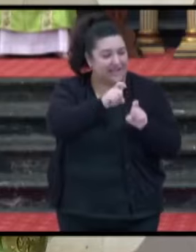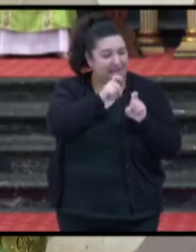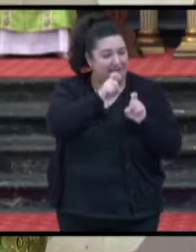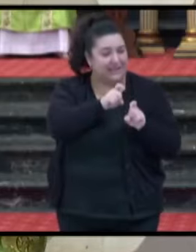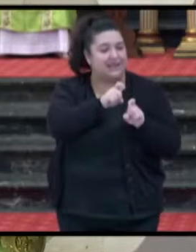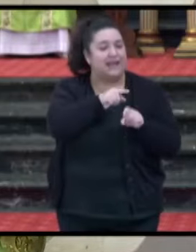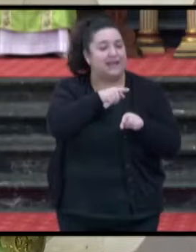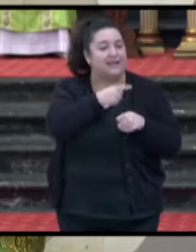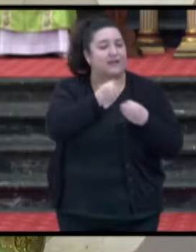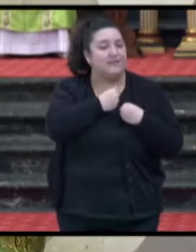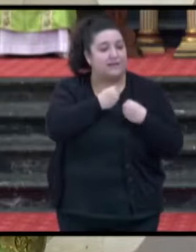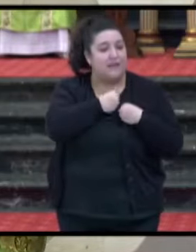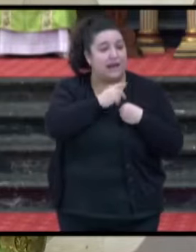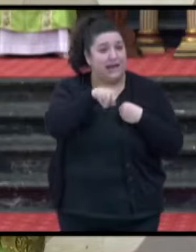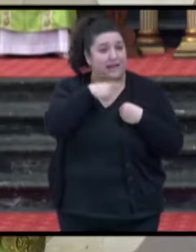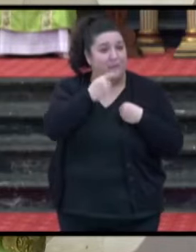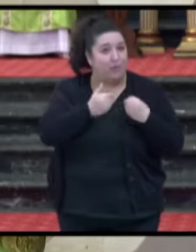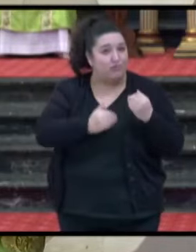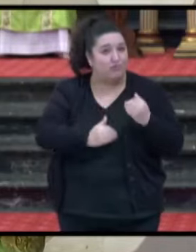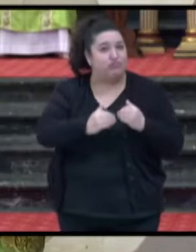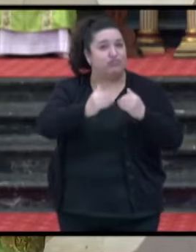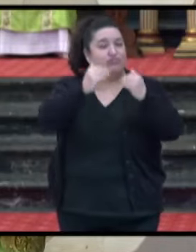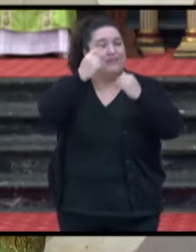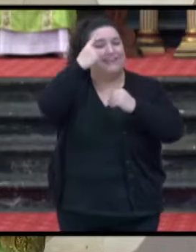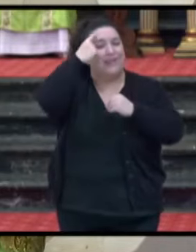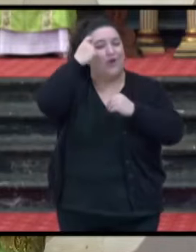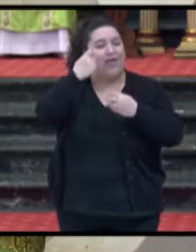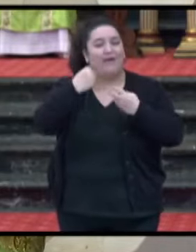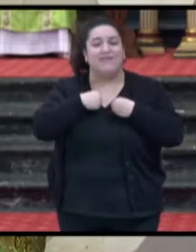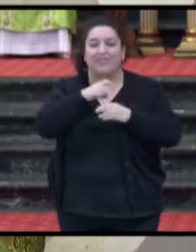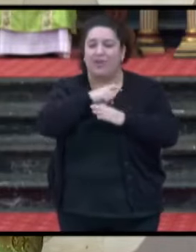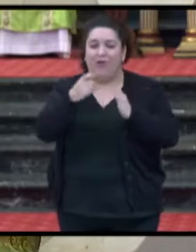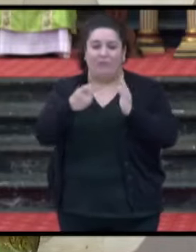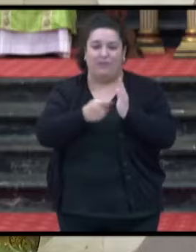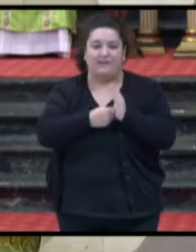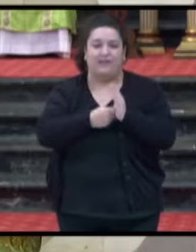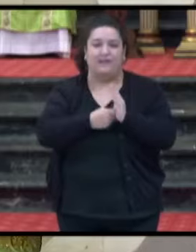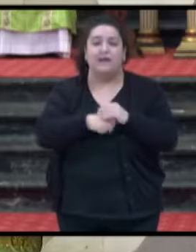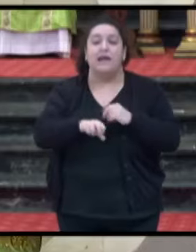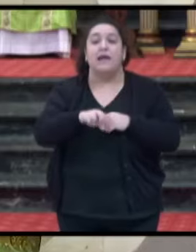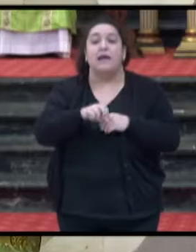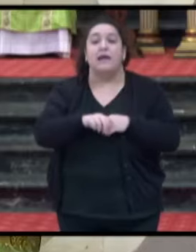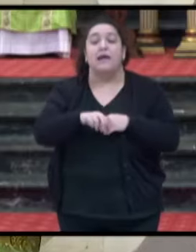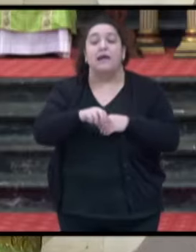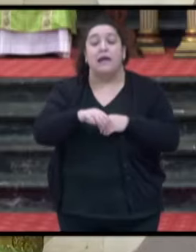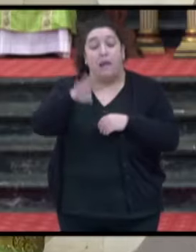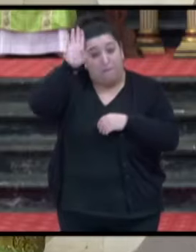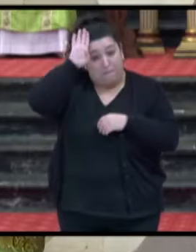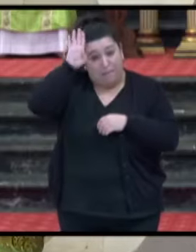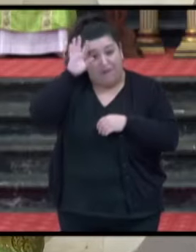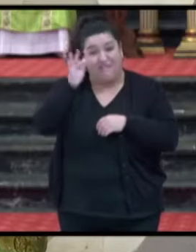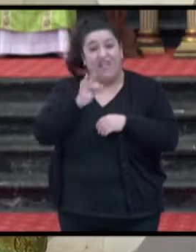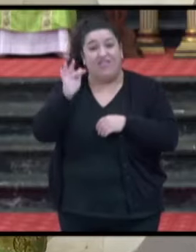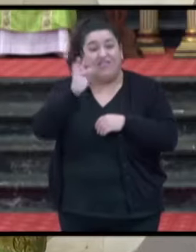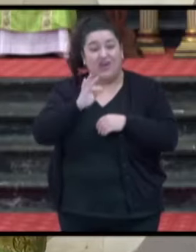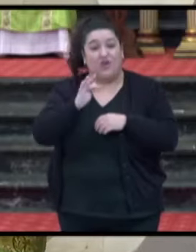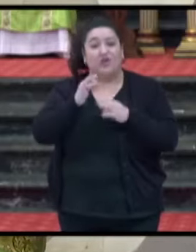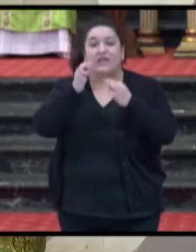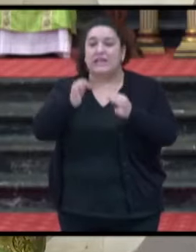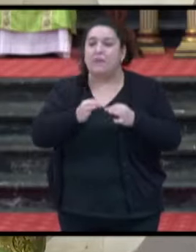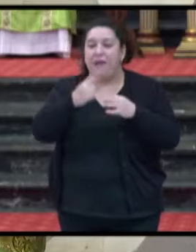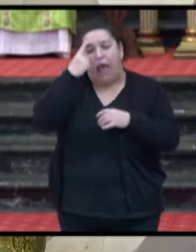de vivir y que luego recordarán durante toda su vida el Papa Francisco siempre que puede hace alusión a su